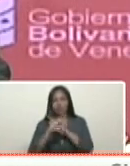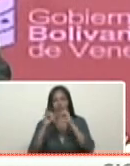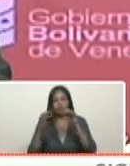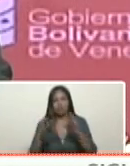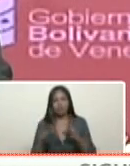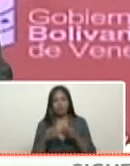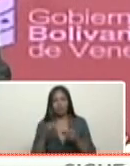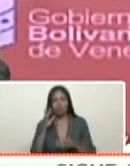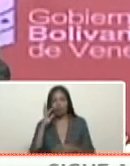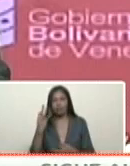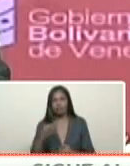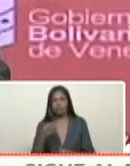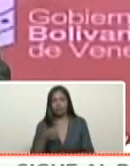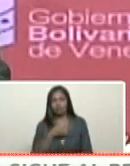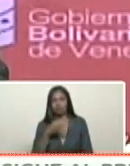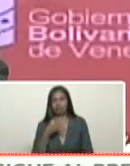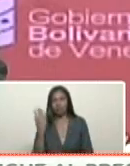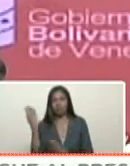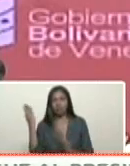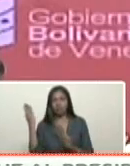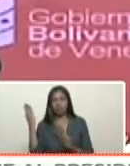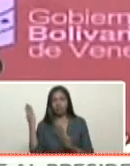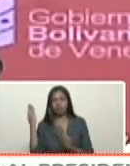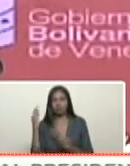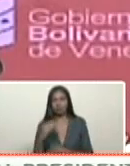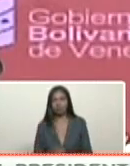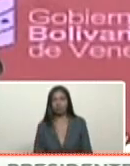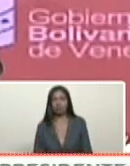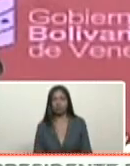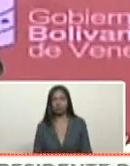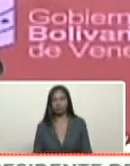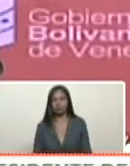la seguridad social del pueblo. Adelante, compañero gobernador.